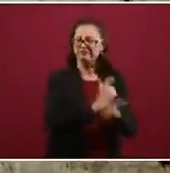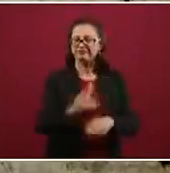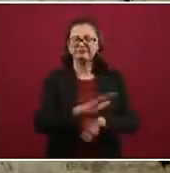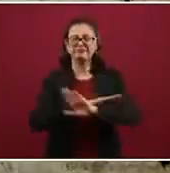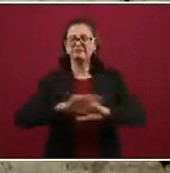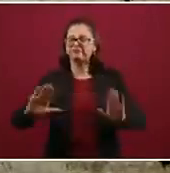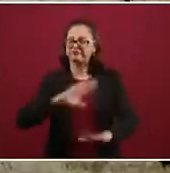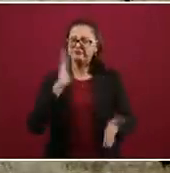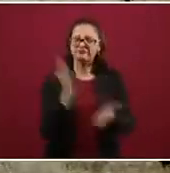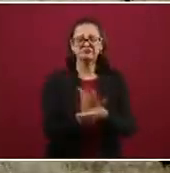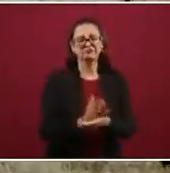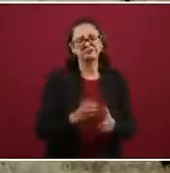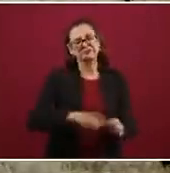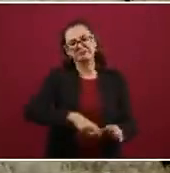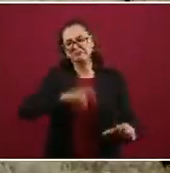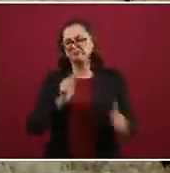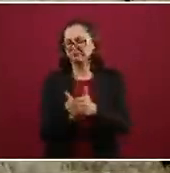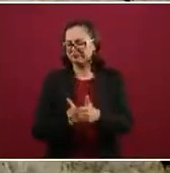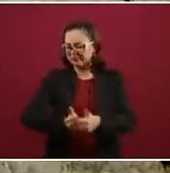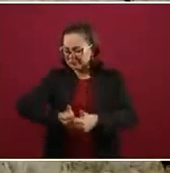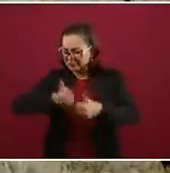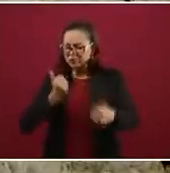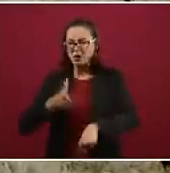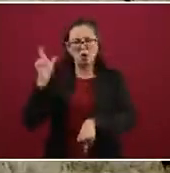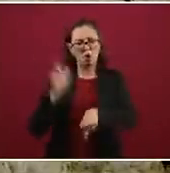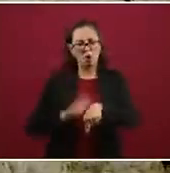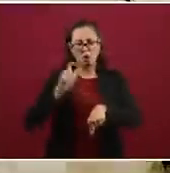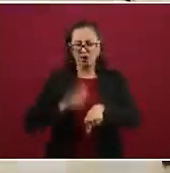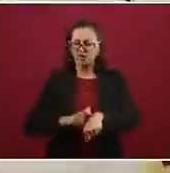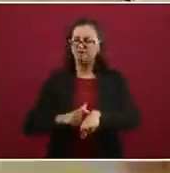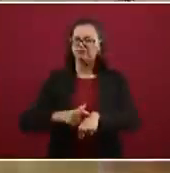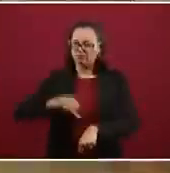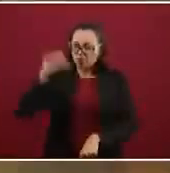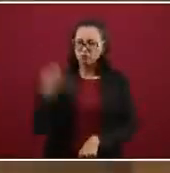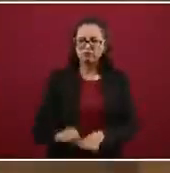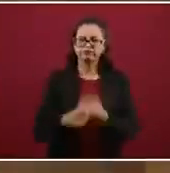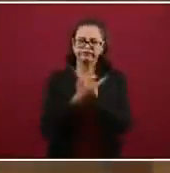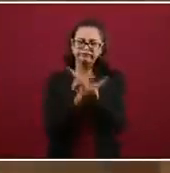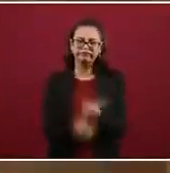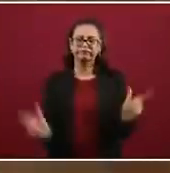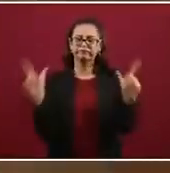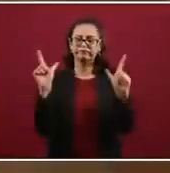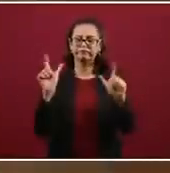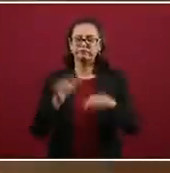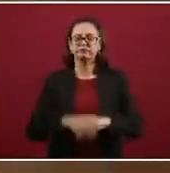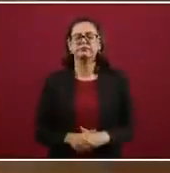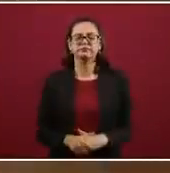de nuestra emancipación. Ha sonado la hora de nuestra libertad.